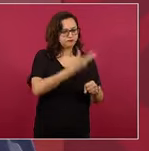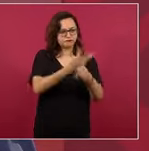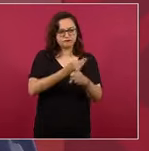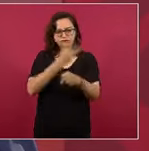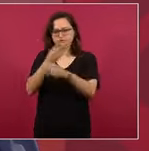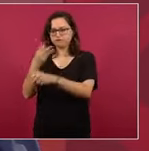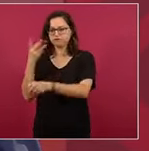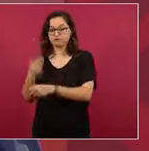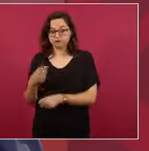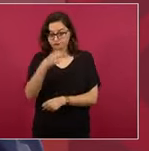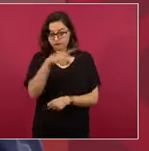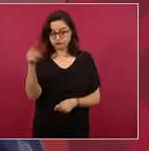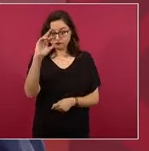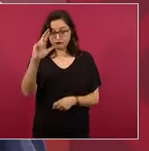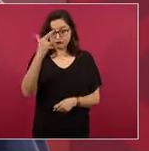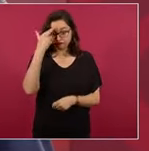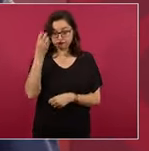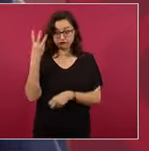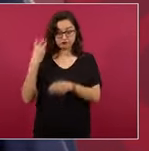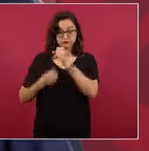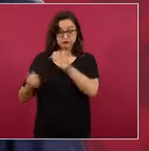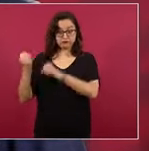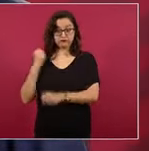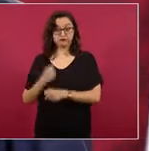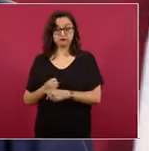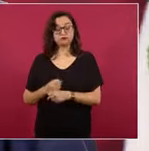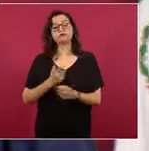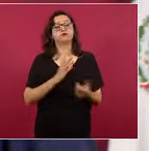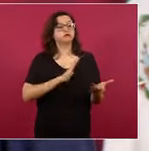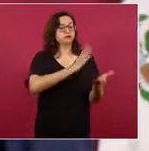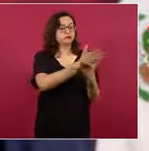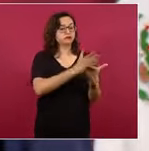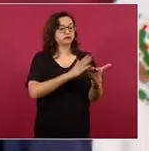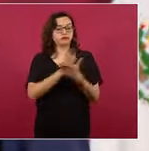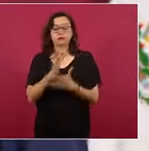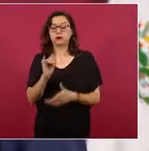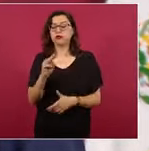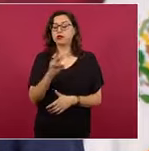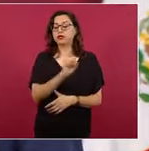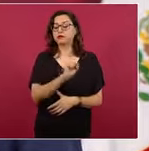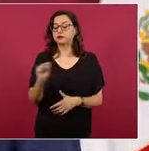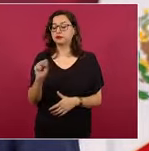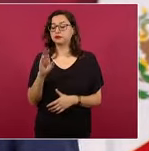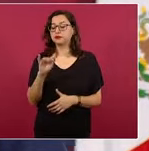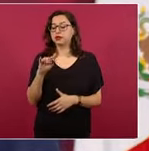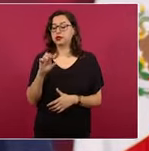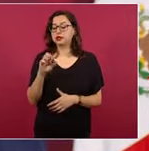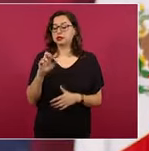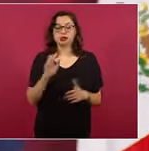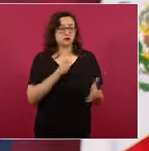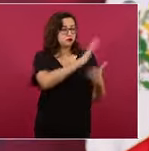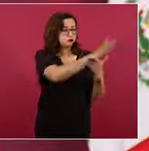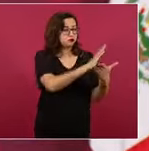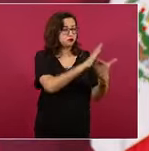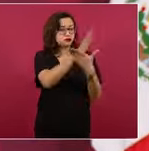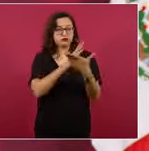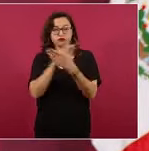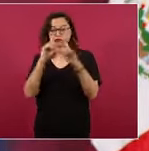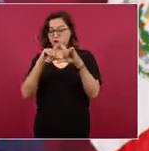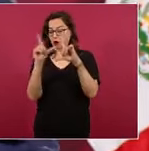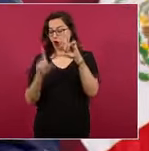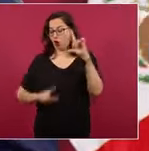Bienestar. Visité 80 hospitales y el propósito era